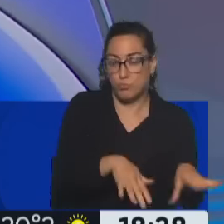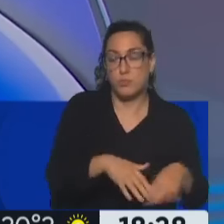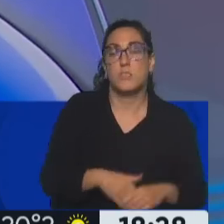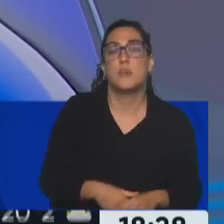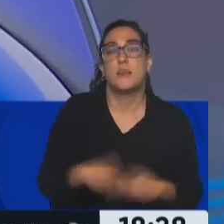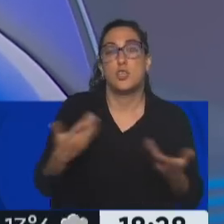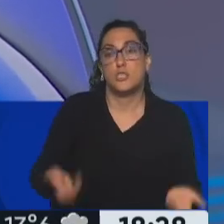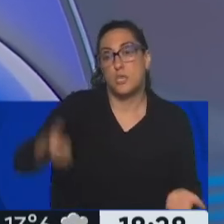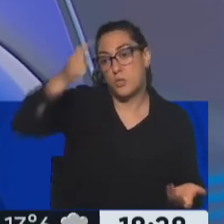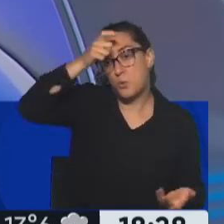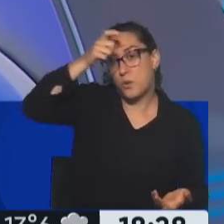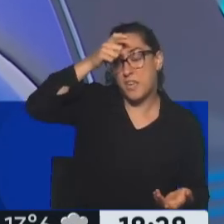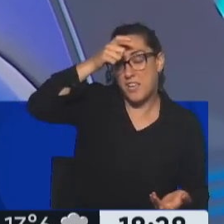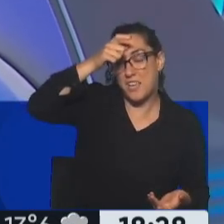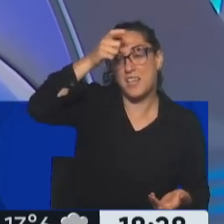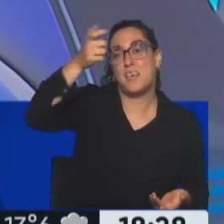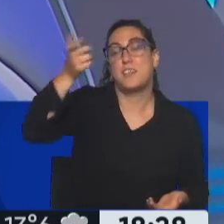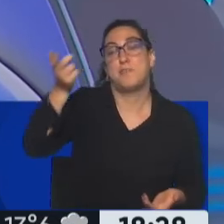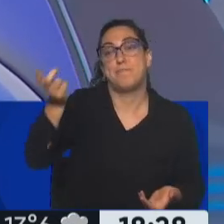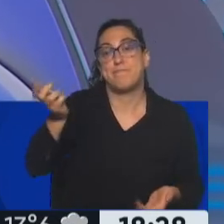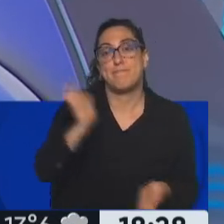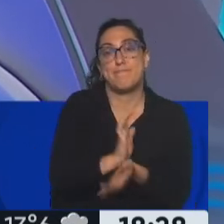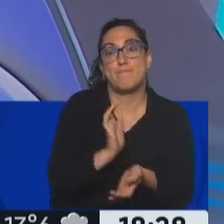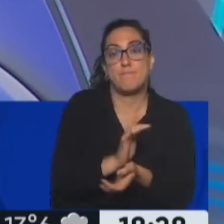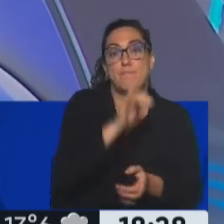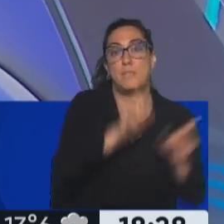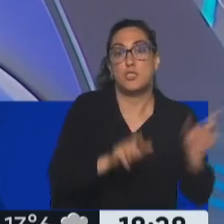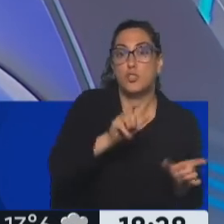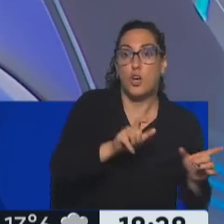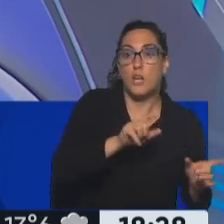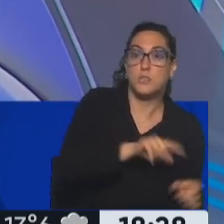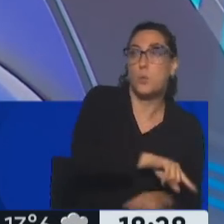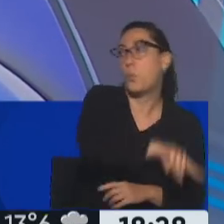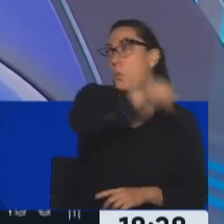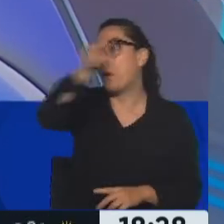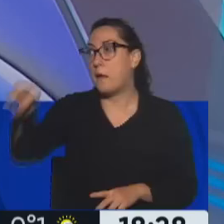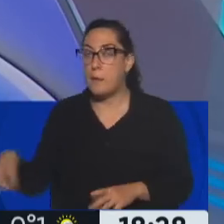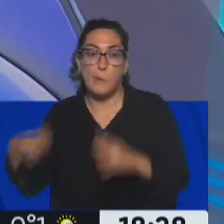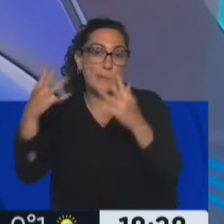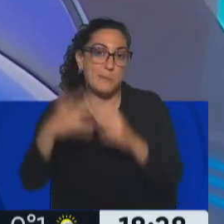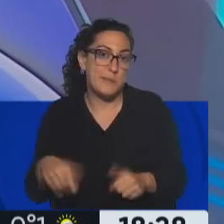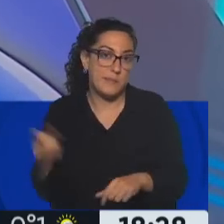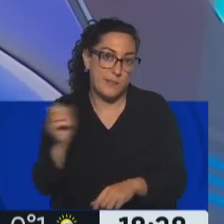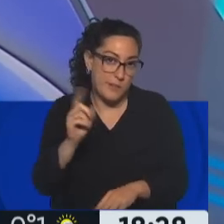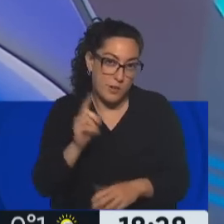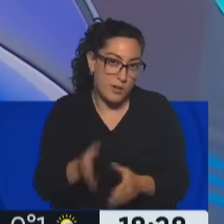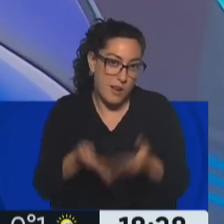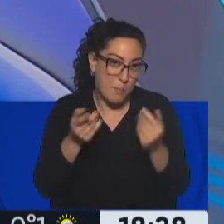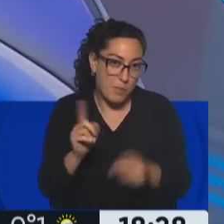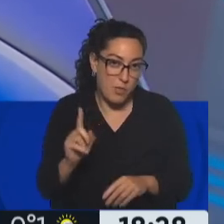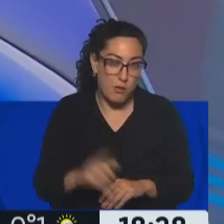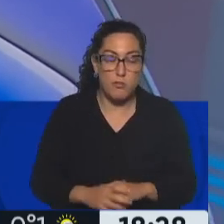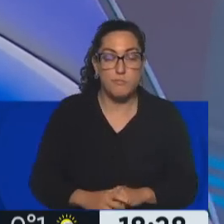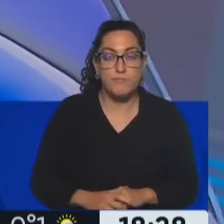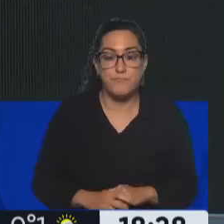no puede pretender trasladar esta población así como así. No va a suceder de un día para el otro,